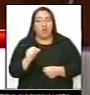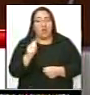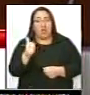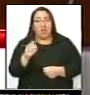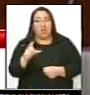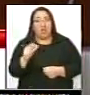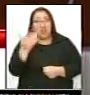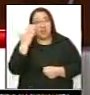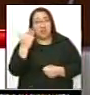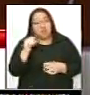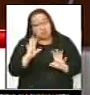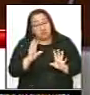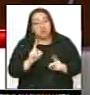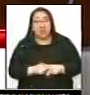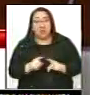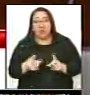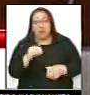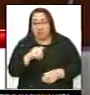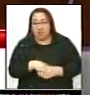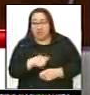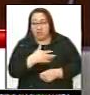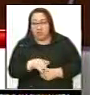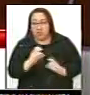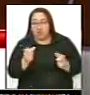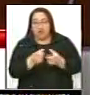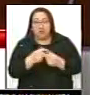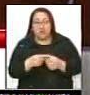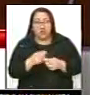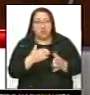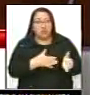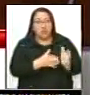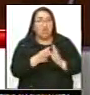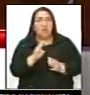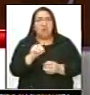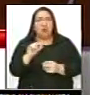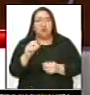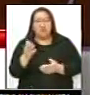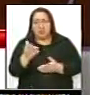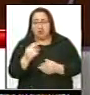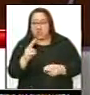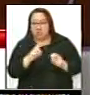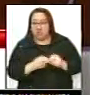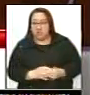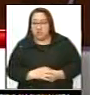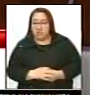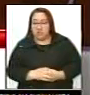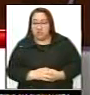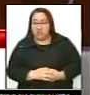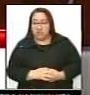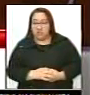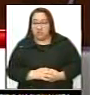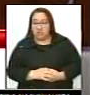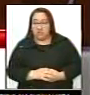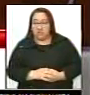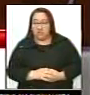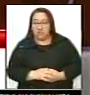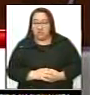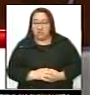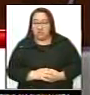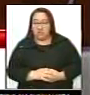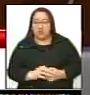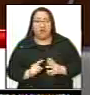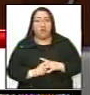García. También que voten a favor de la comisión que está corriendo por una moción pidiendo que se investigue la fuga de 50 millones de dólares de